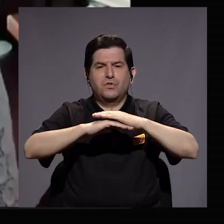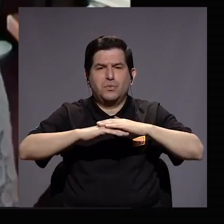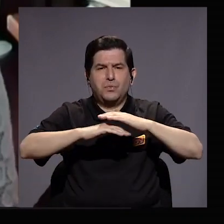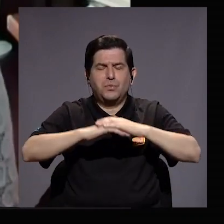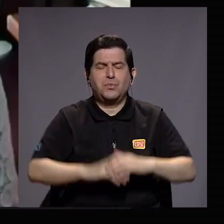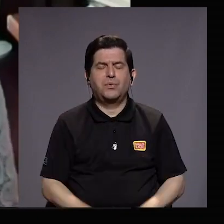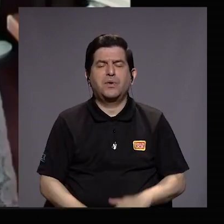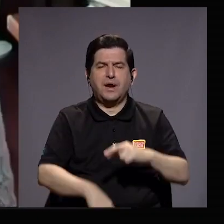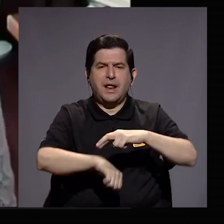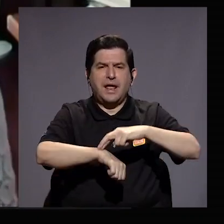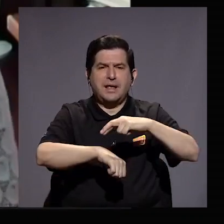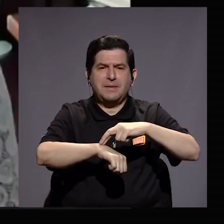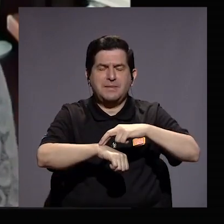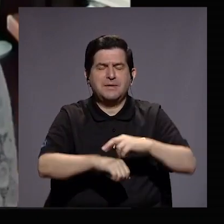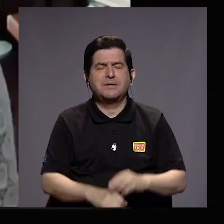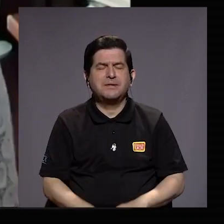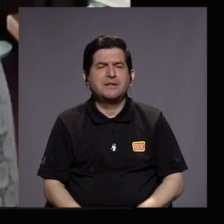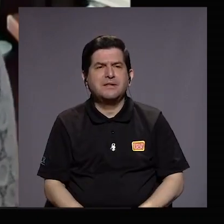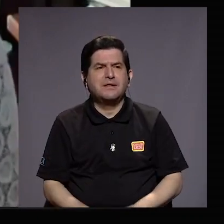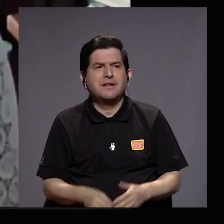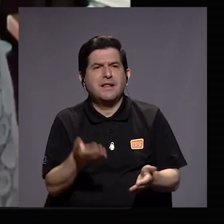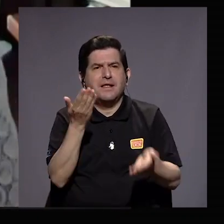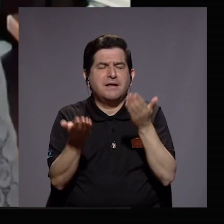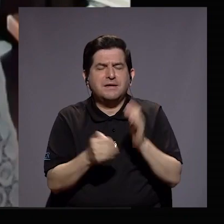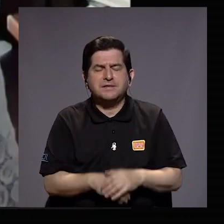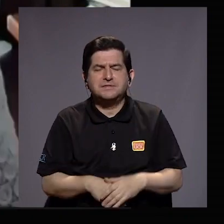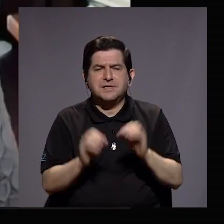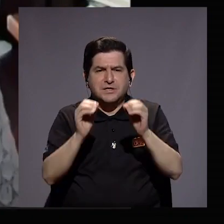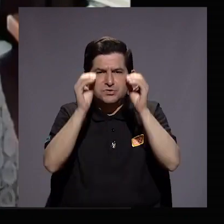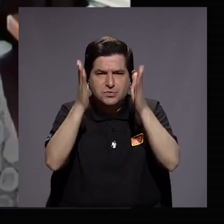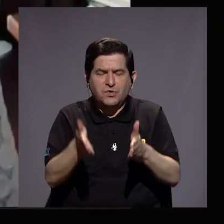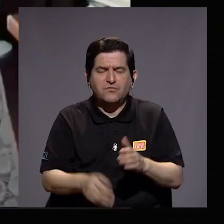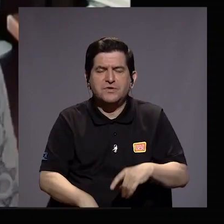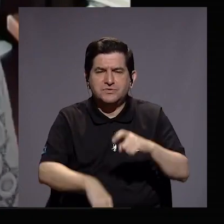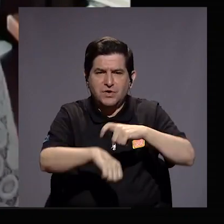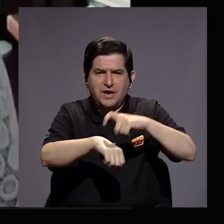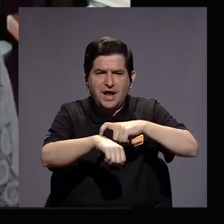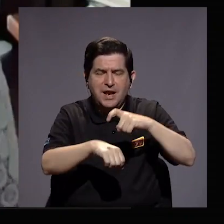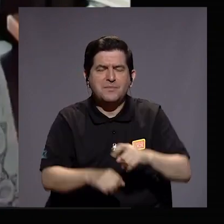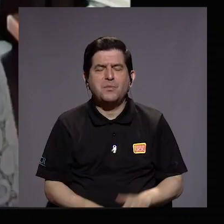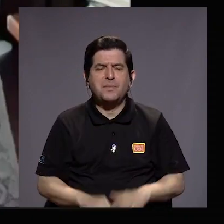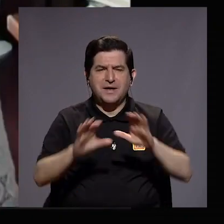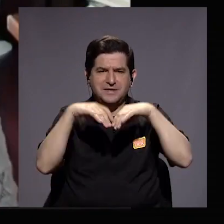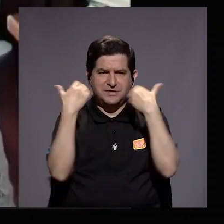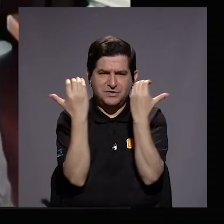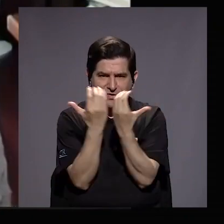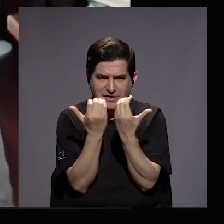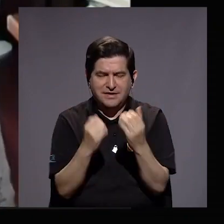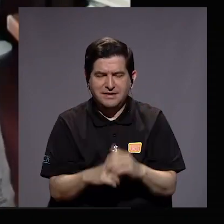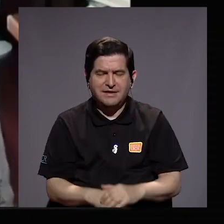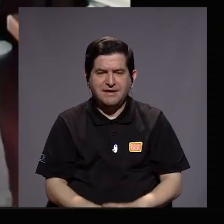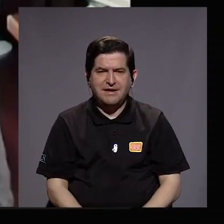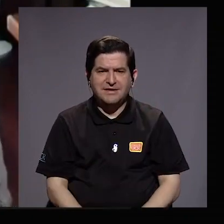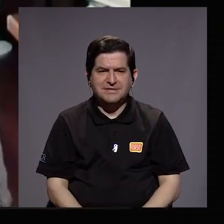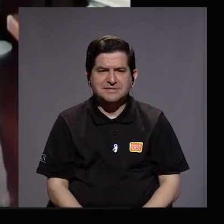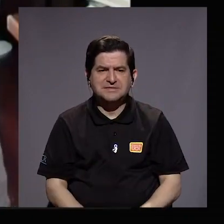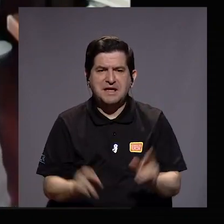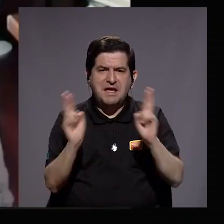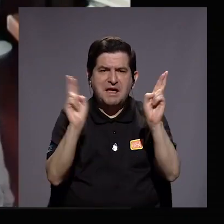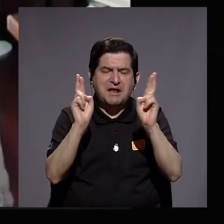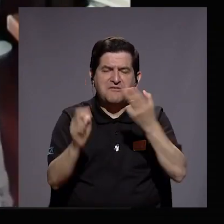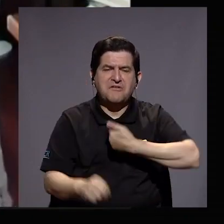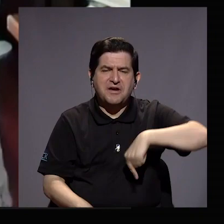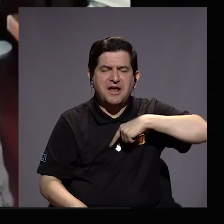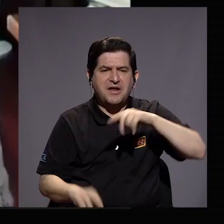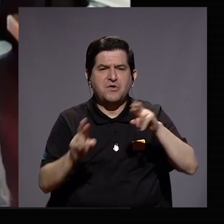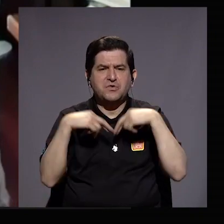horas de recreo, o de que no asistiera algún profesor a darnos clases, pero en los recreos nos reuníamos